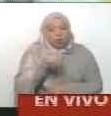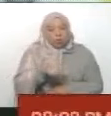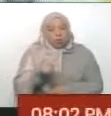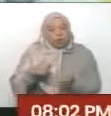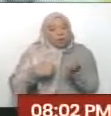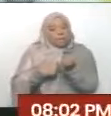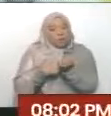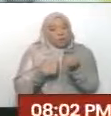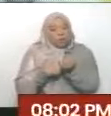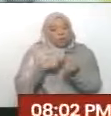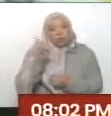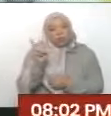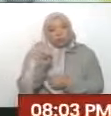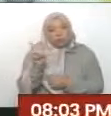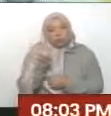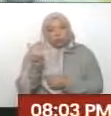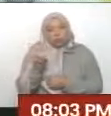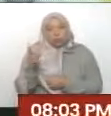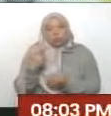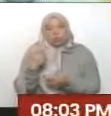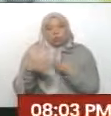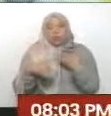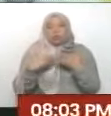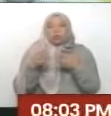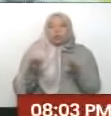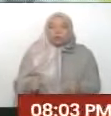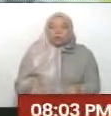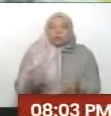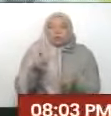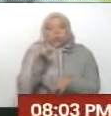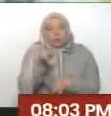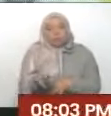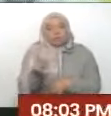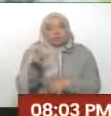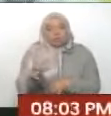apoyando a los nuestros, y ese regreso será milagroso para la familia venezolana.